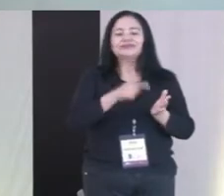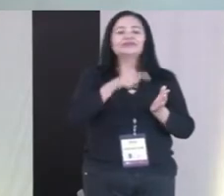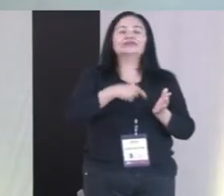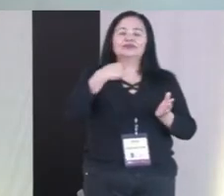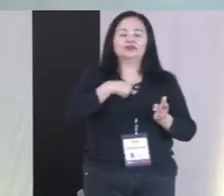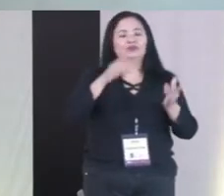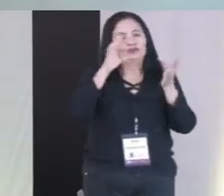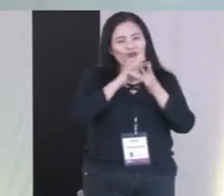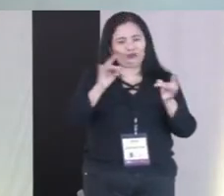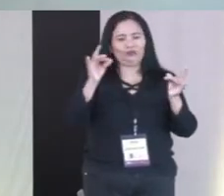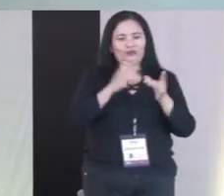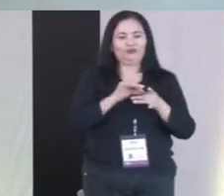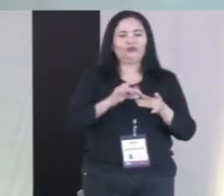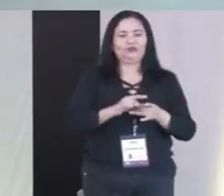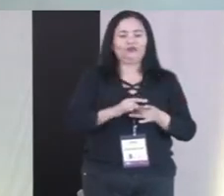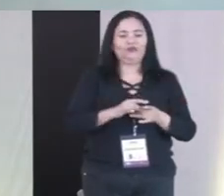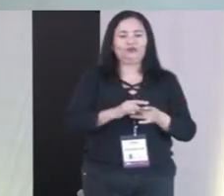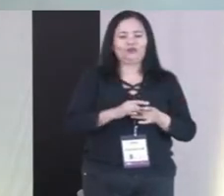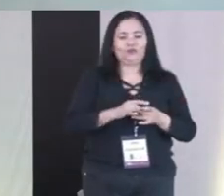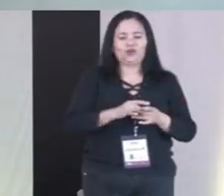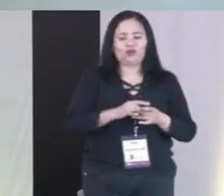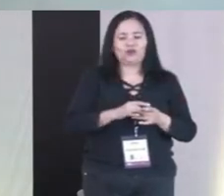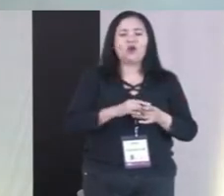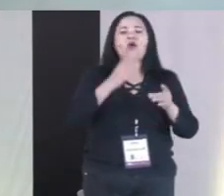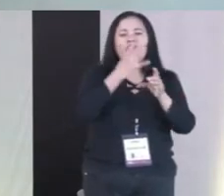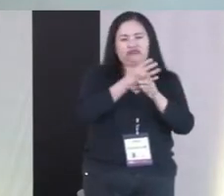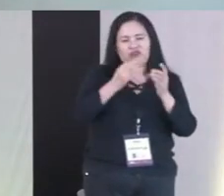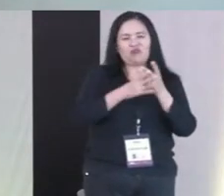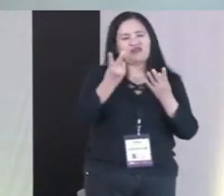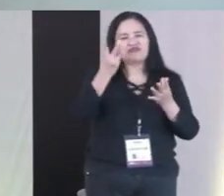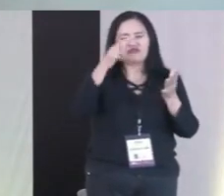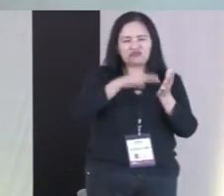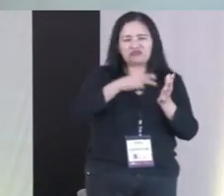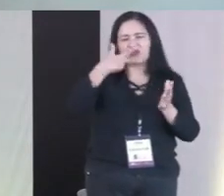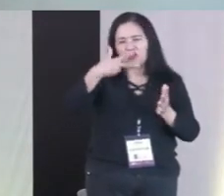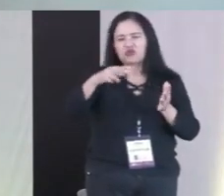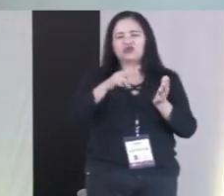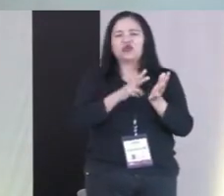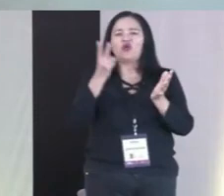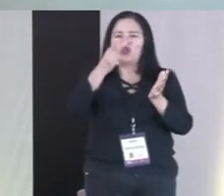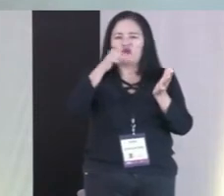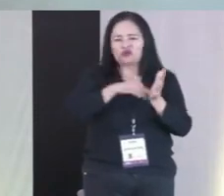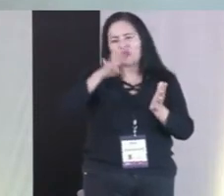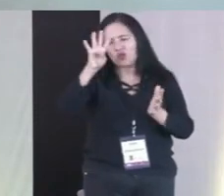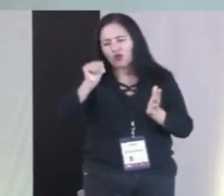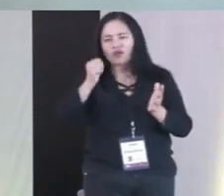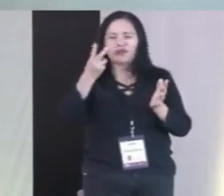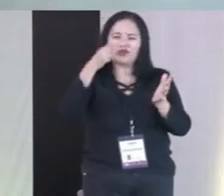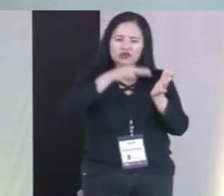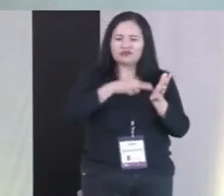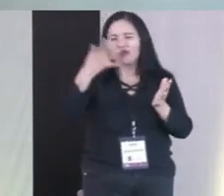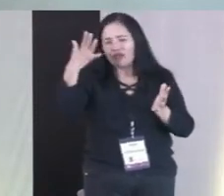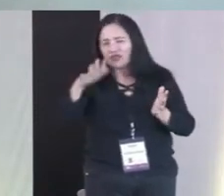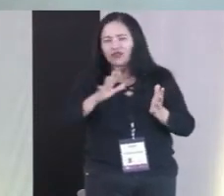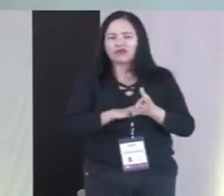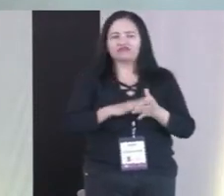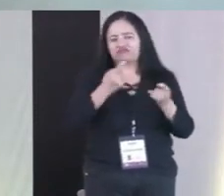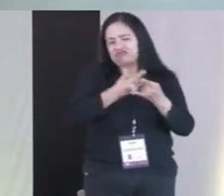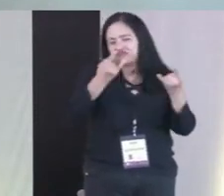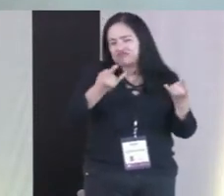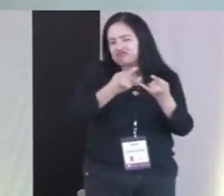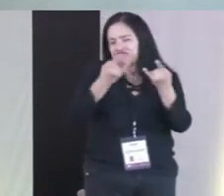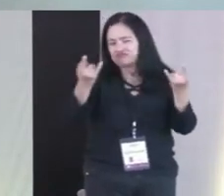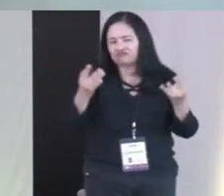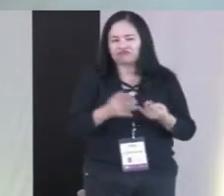Narro también acontecimientos que ocurrieron en 2008, 2009, 2010, claro, pues novelados, porque uno